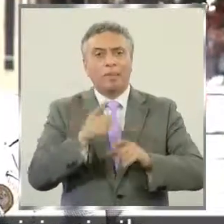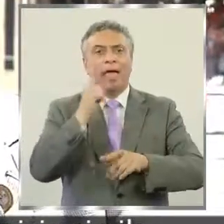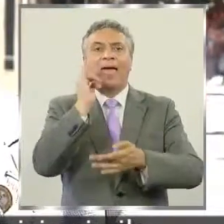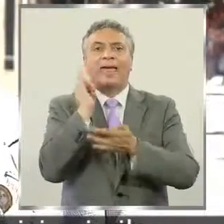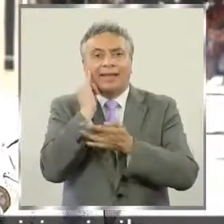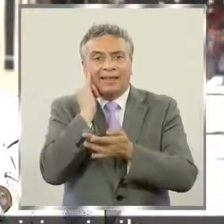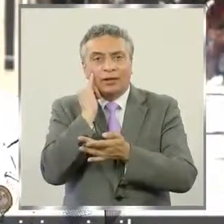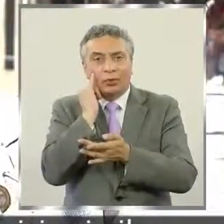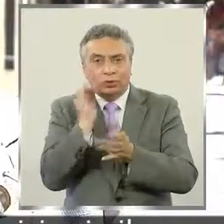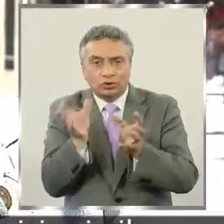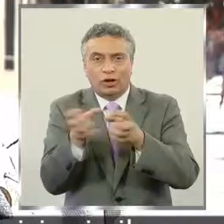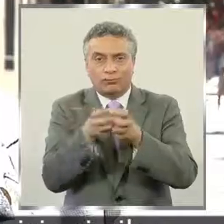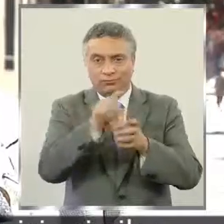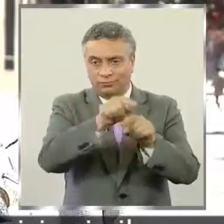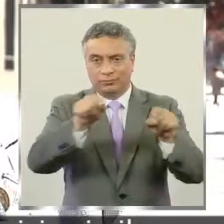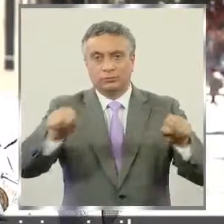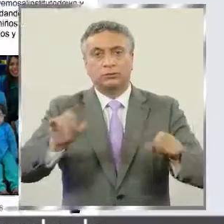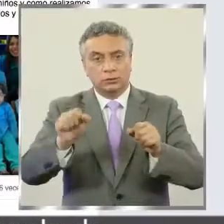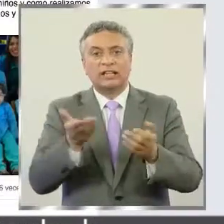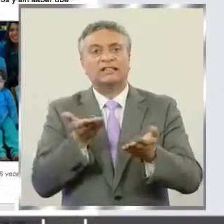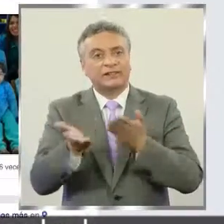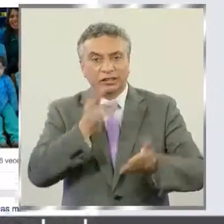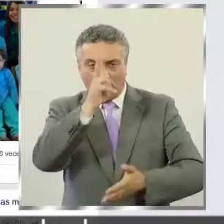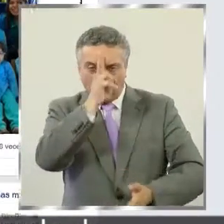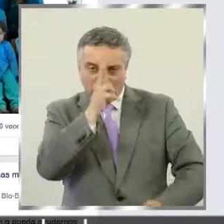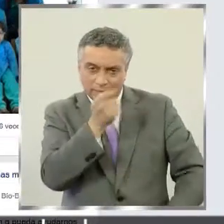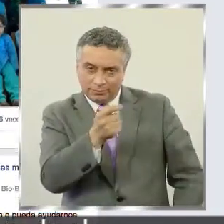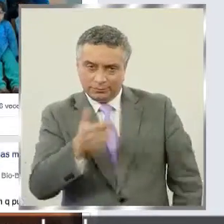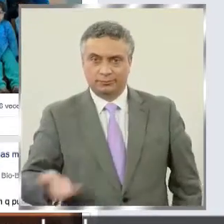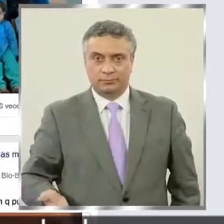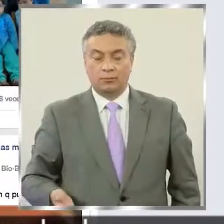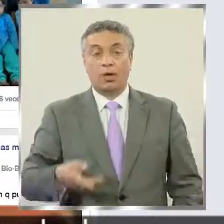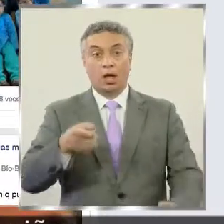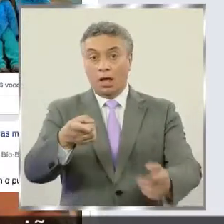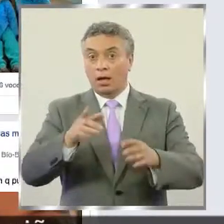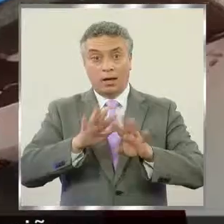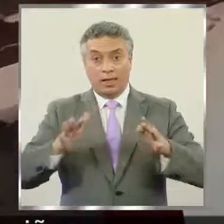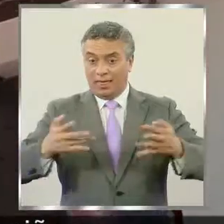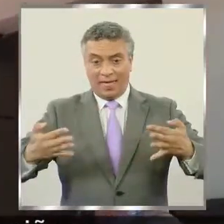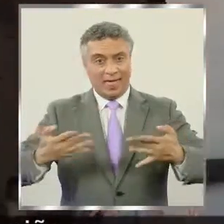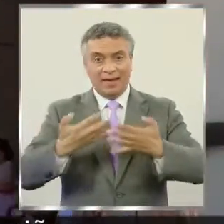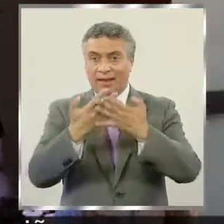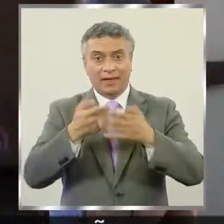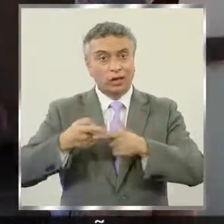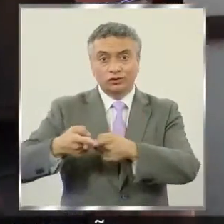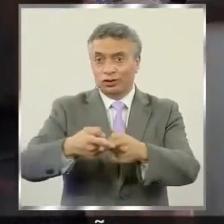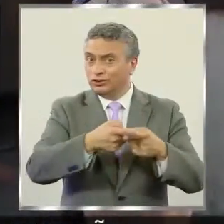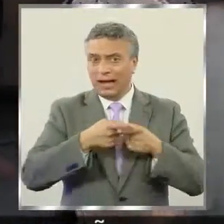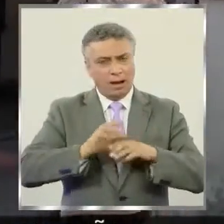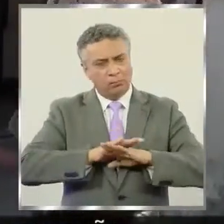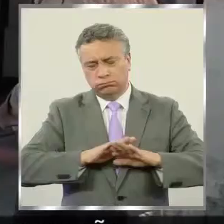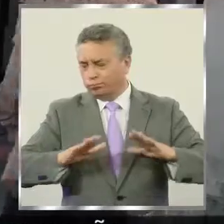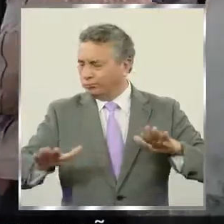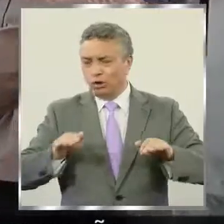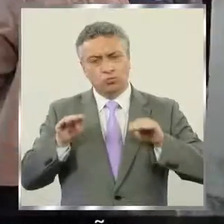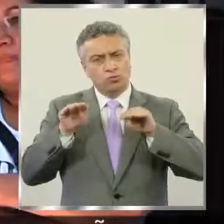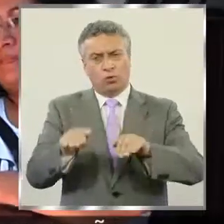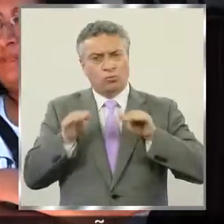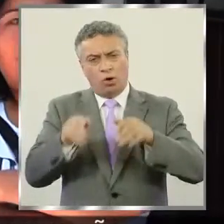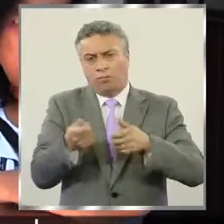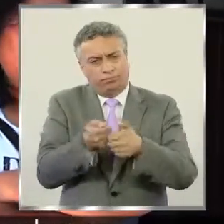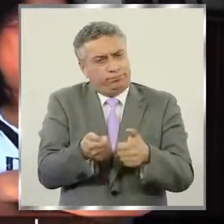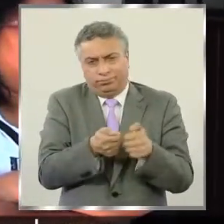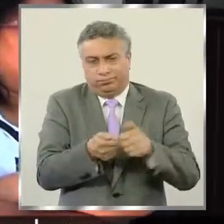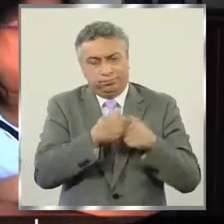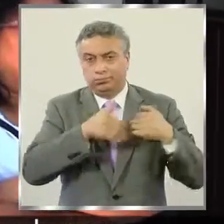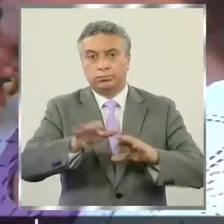que ofrezcan un servicio similar. Las redes sociales se han llenado de mensajes de apoyo para los niños y apoderados, como parte de la